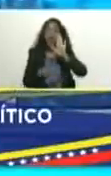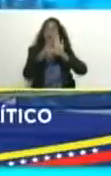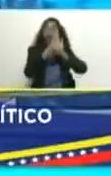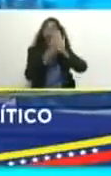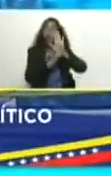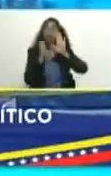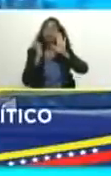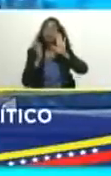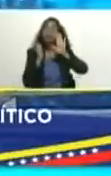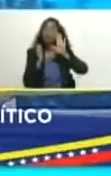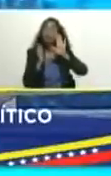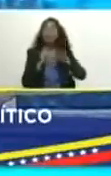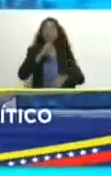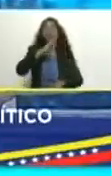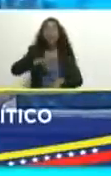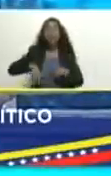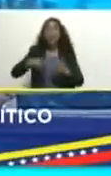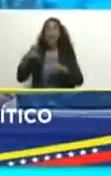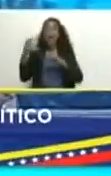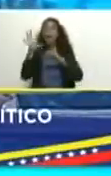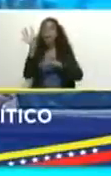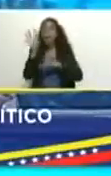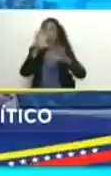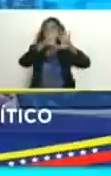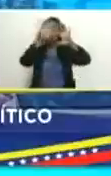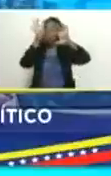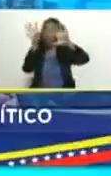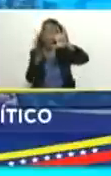constitucionales, históricos sobre la Guayana Esequiba.